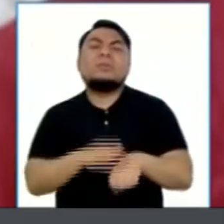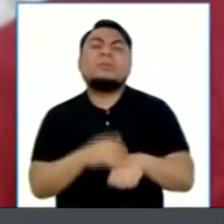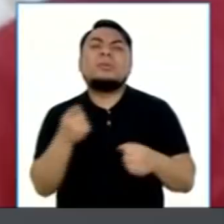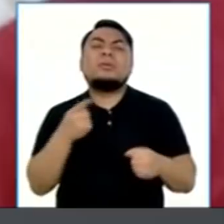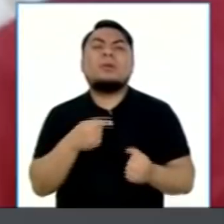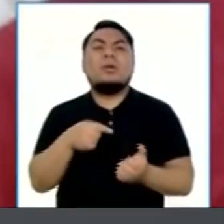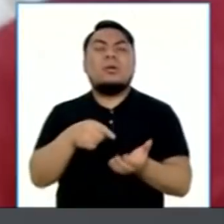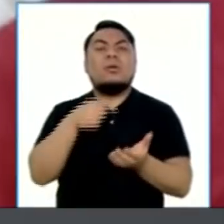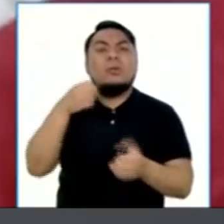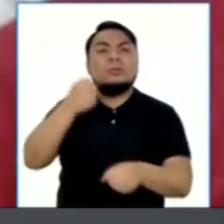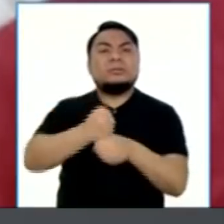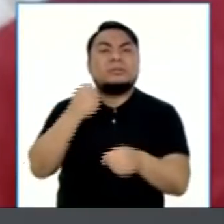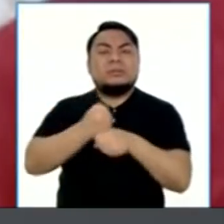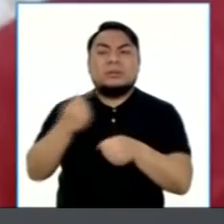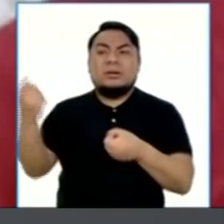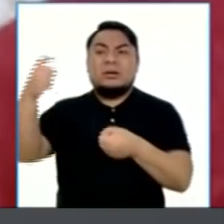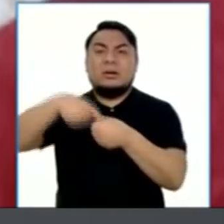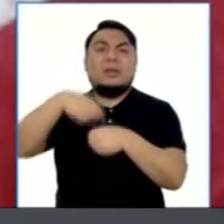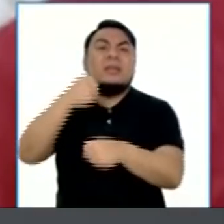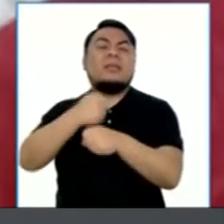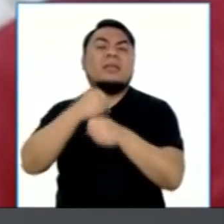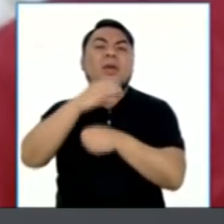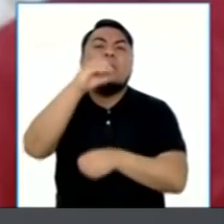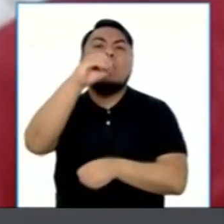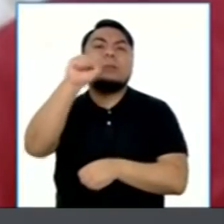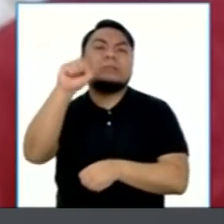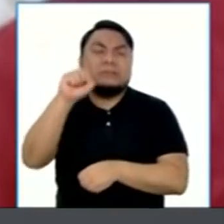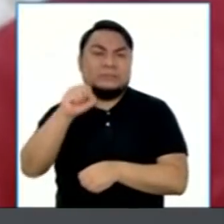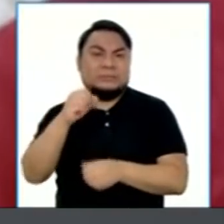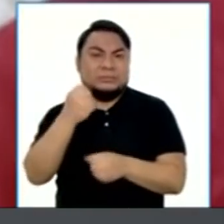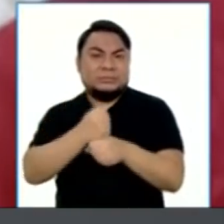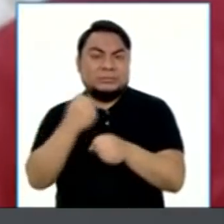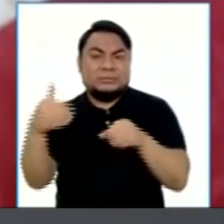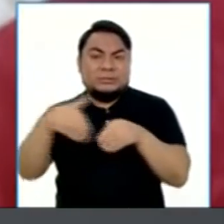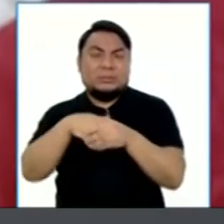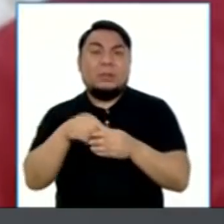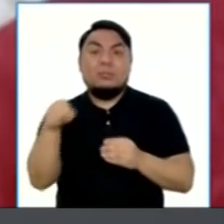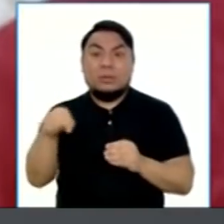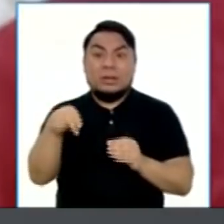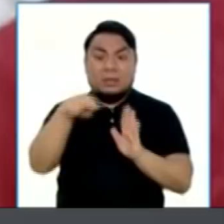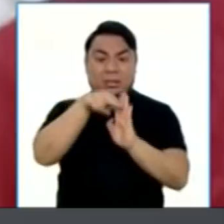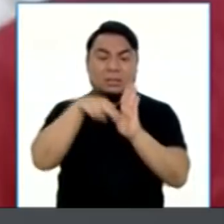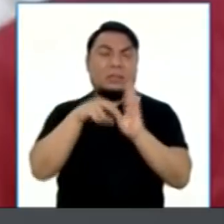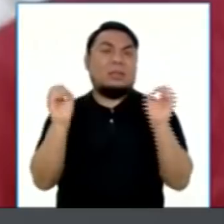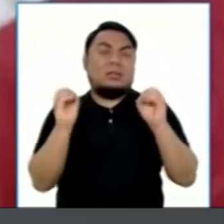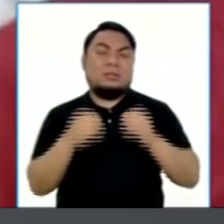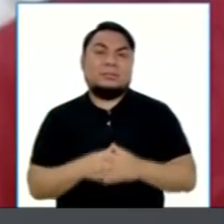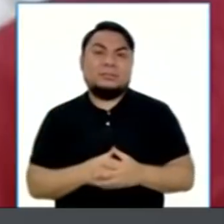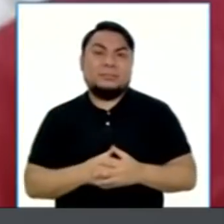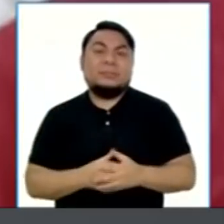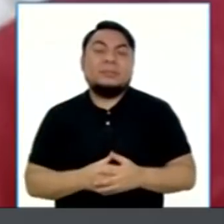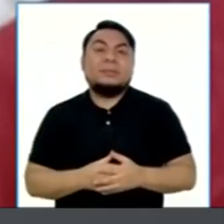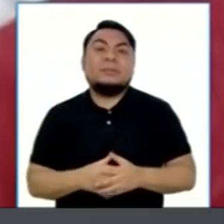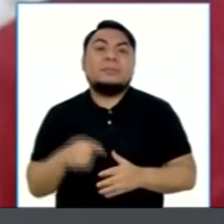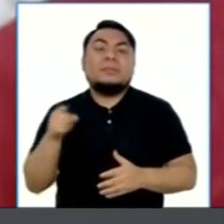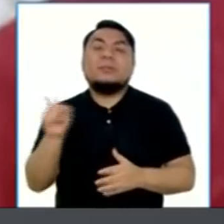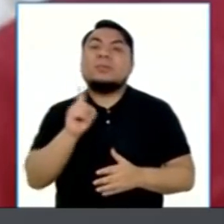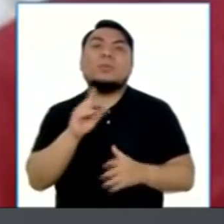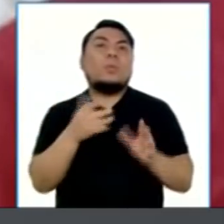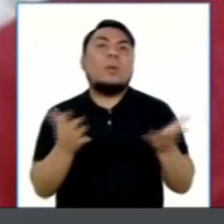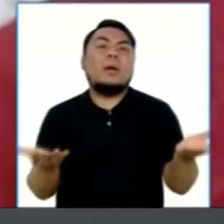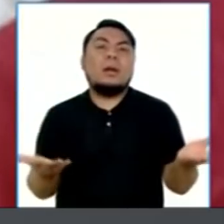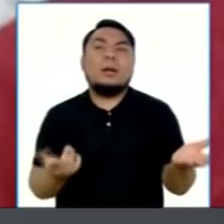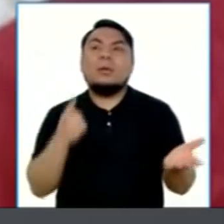a las órdenes de servicio, a los locadores, porque no está normado. No hay